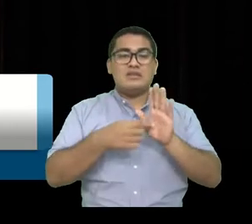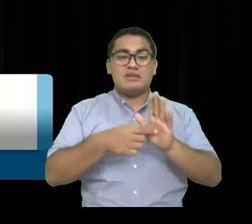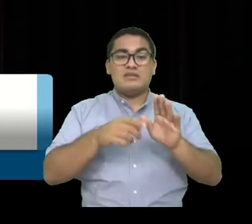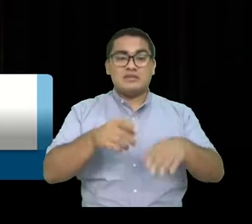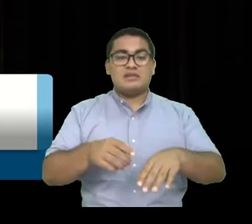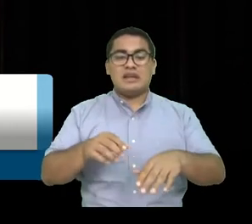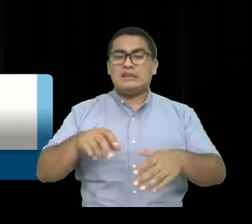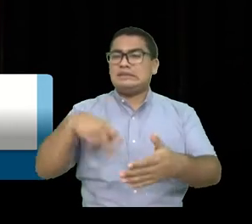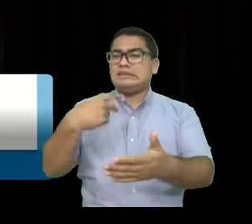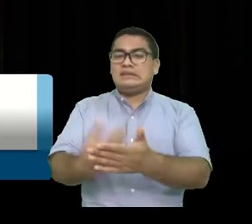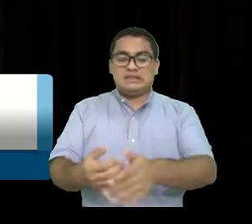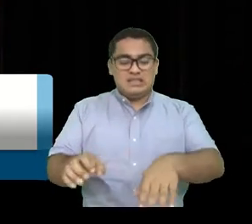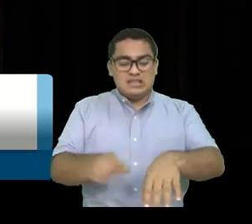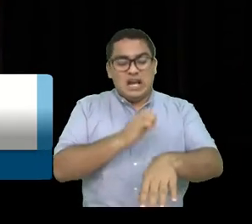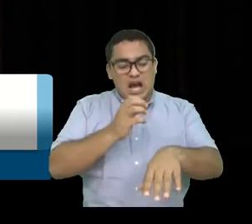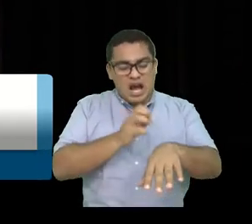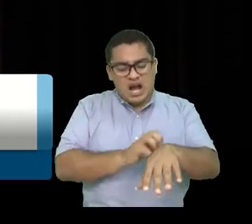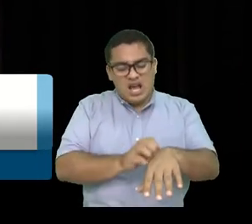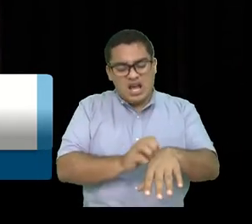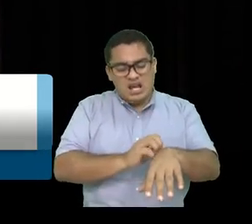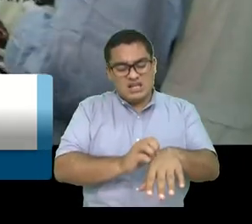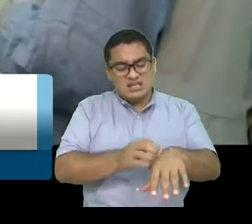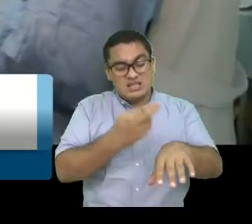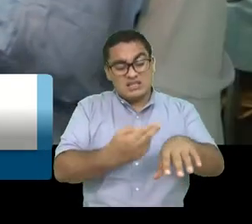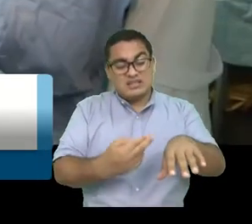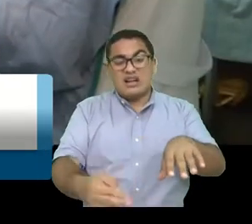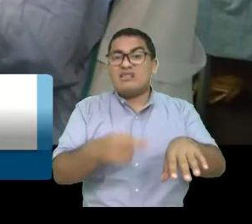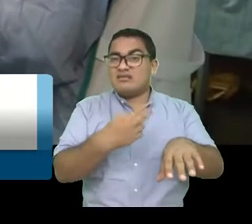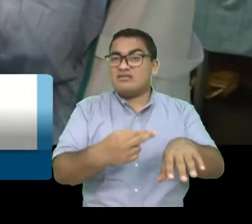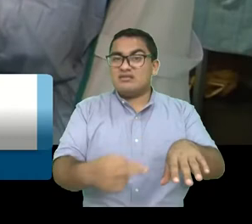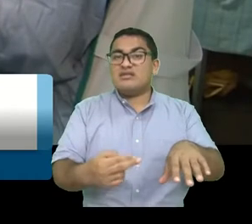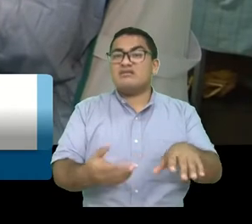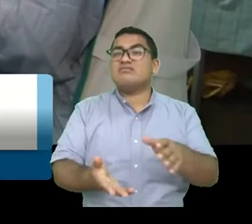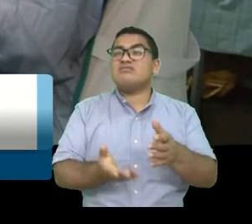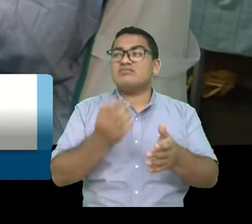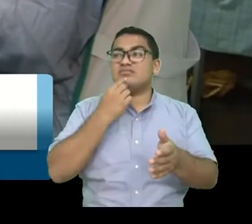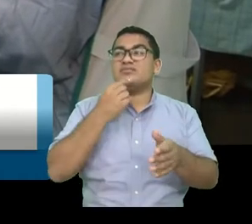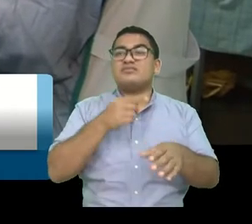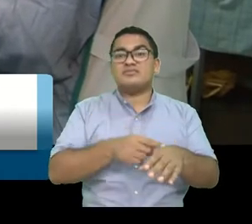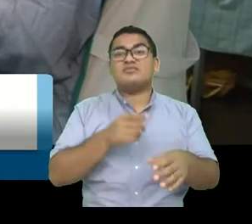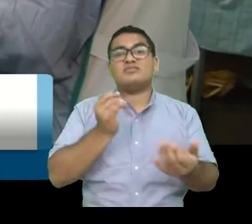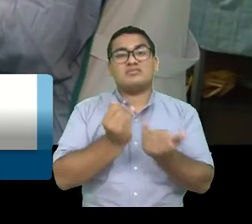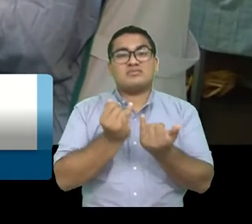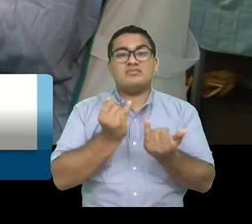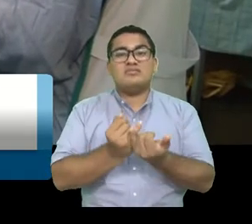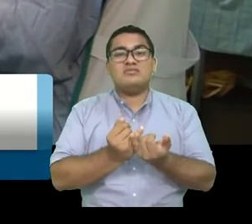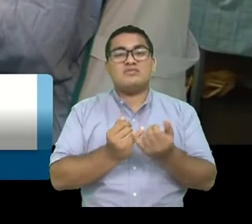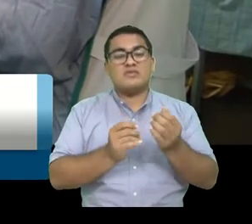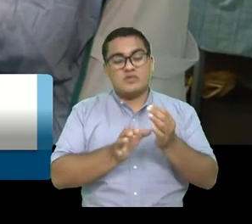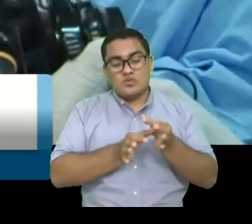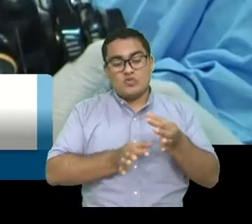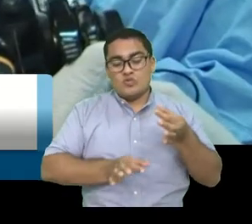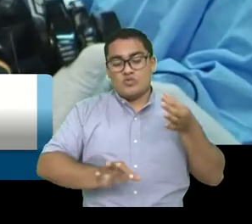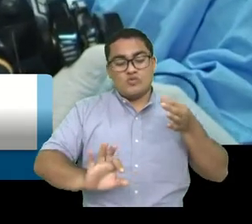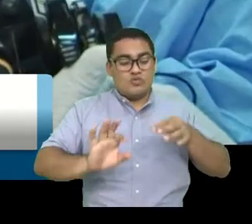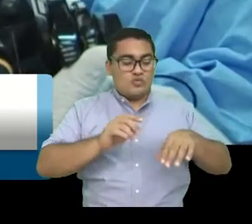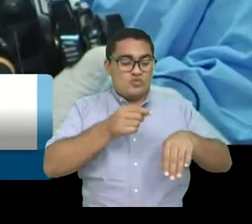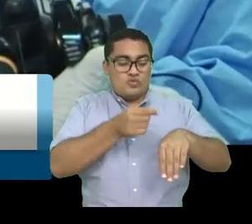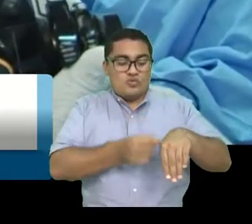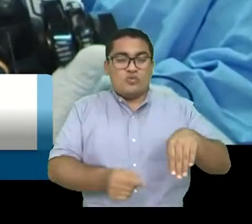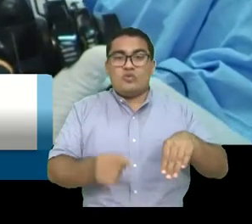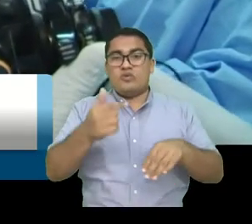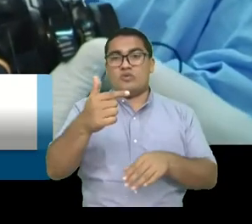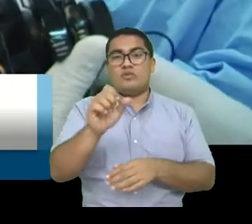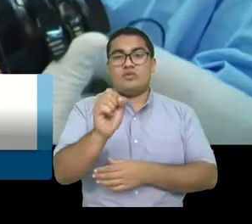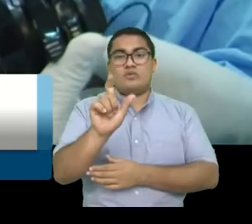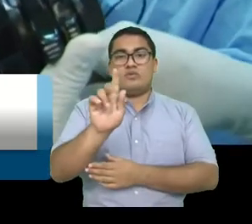va a provocar que en algún momento sangre o en algún momento reactivar la úlcera. Así es la gastritis. Yeah. A como usted trate la mucosa gástrica,